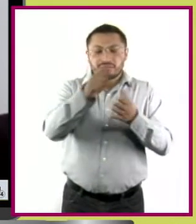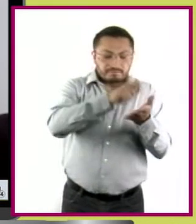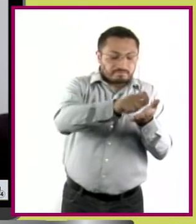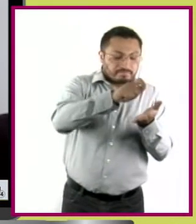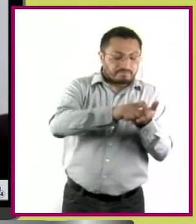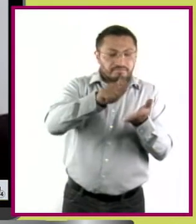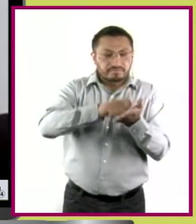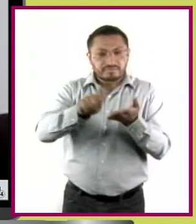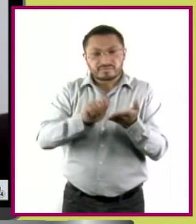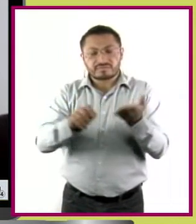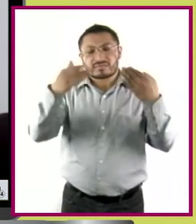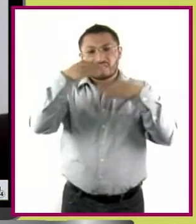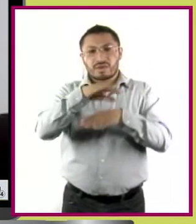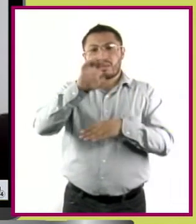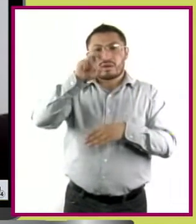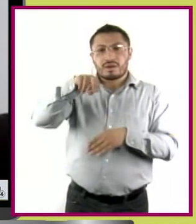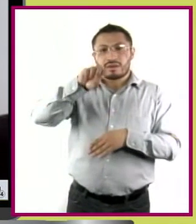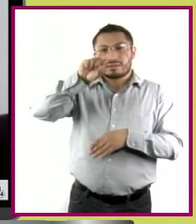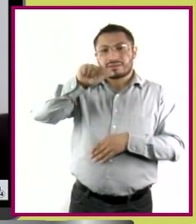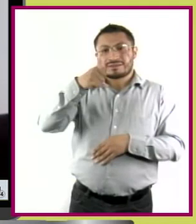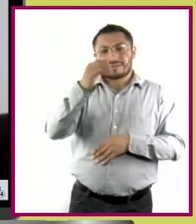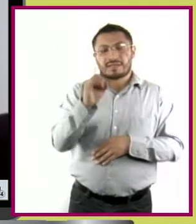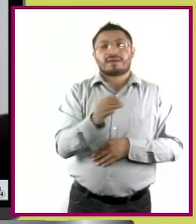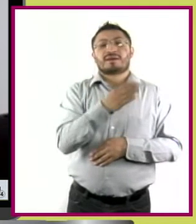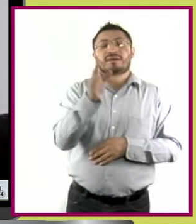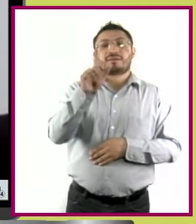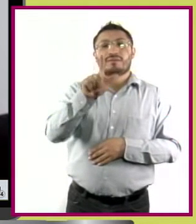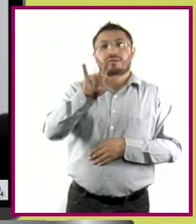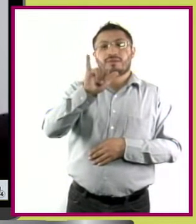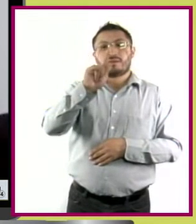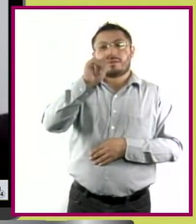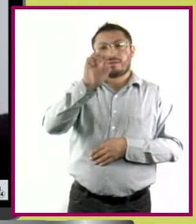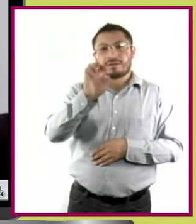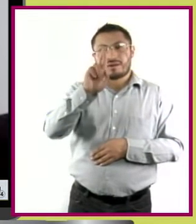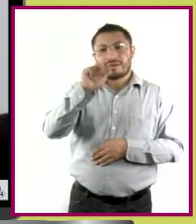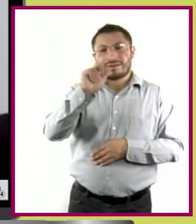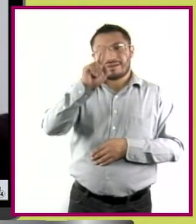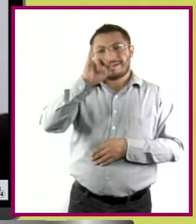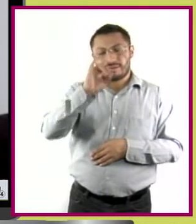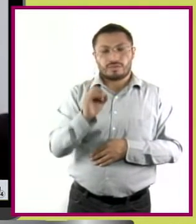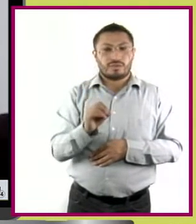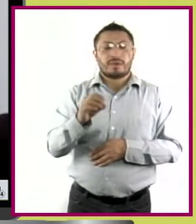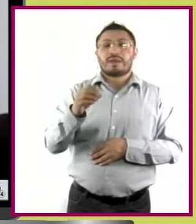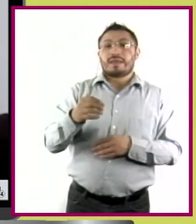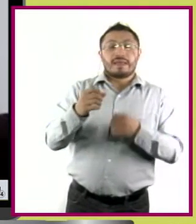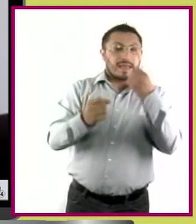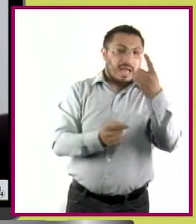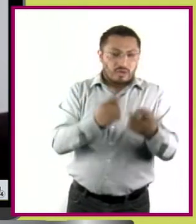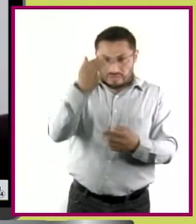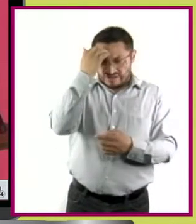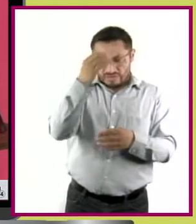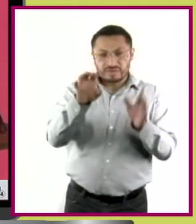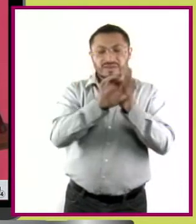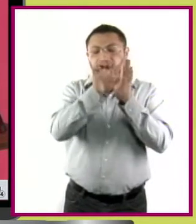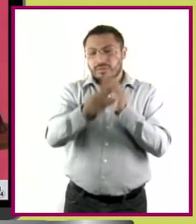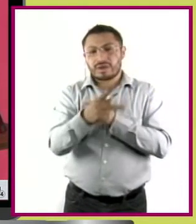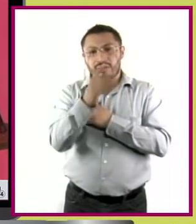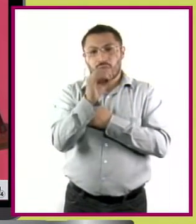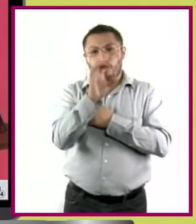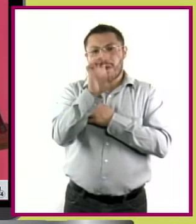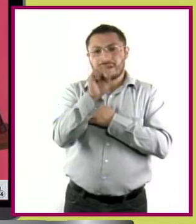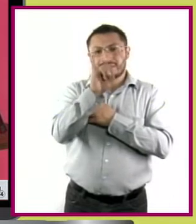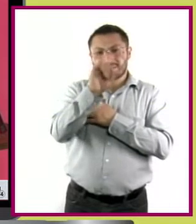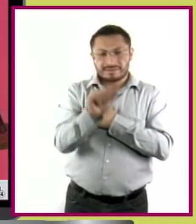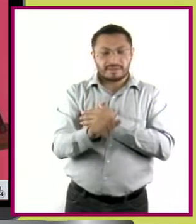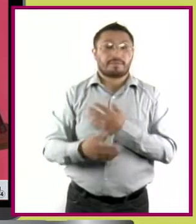trabajado sobre el ensayo literario. Y se conocen otras publicaciones como la poesía. Oye,